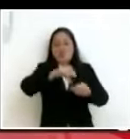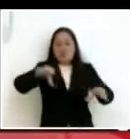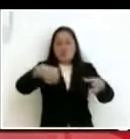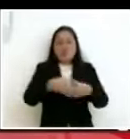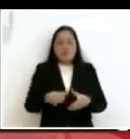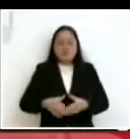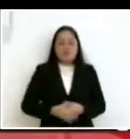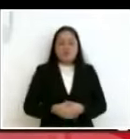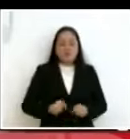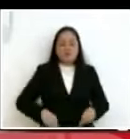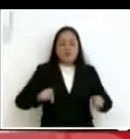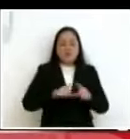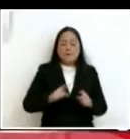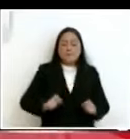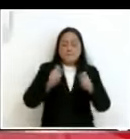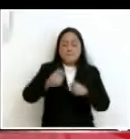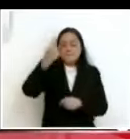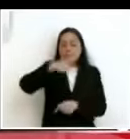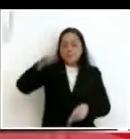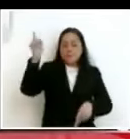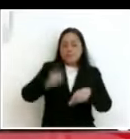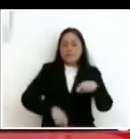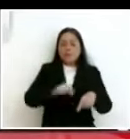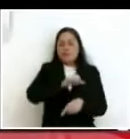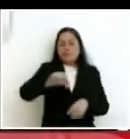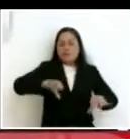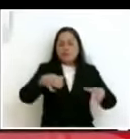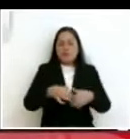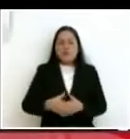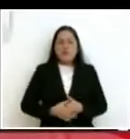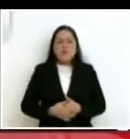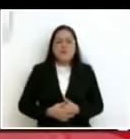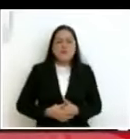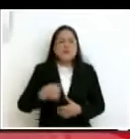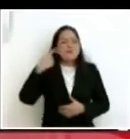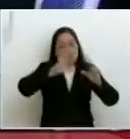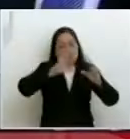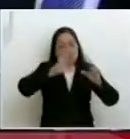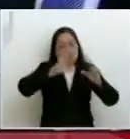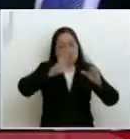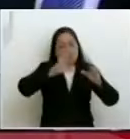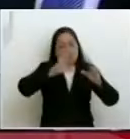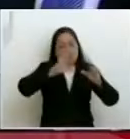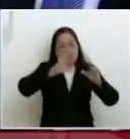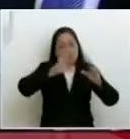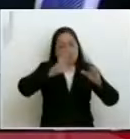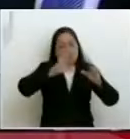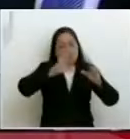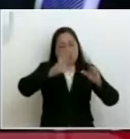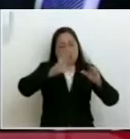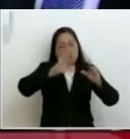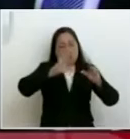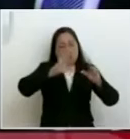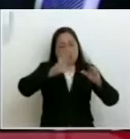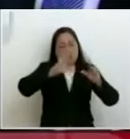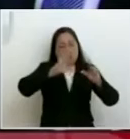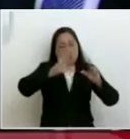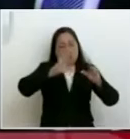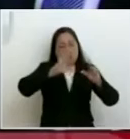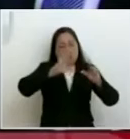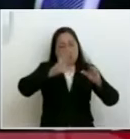la paró en seco y le borró la sonrisa en segundos a esta paniaguada. Vamos con la participación de